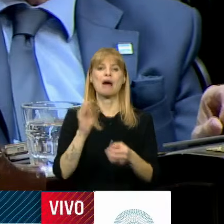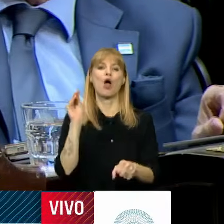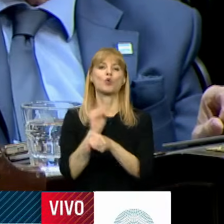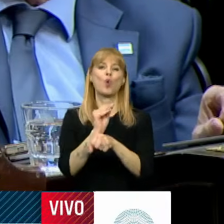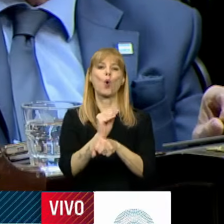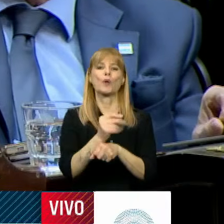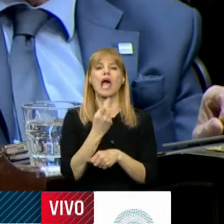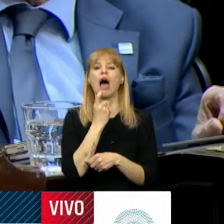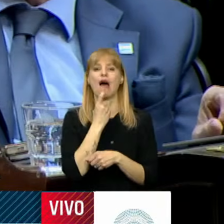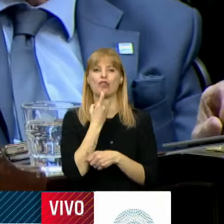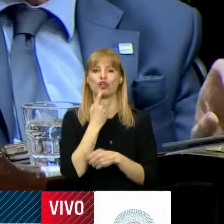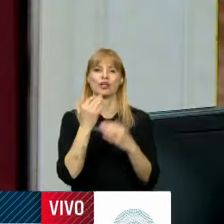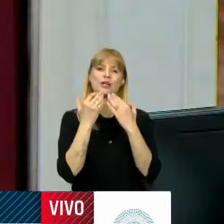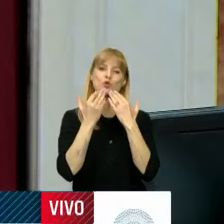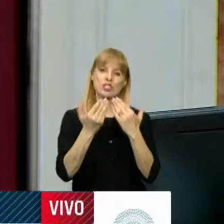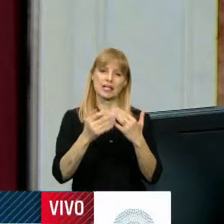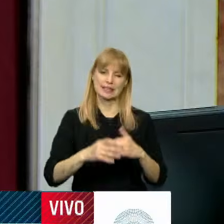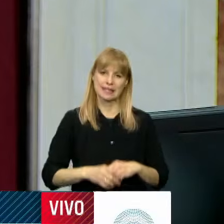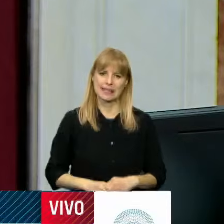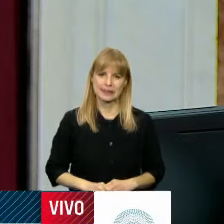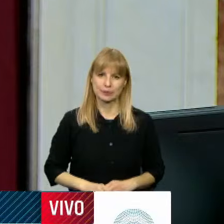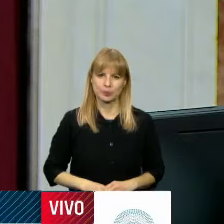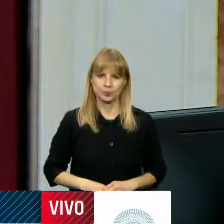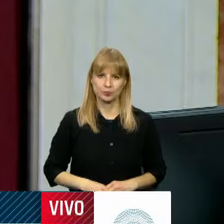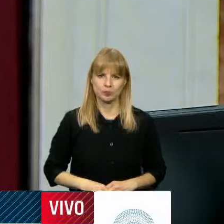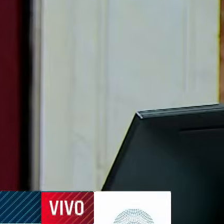Adorni. Gracias.